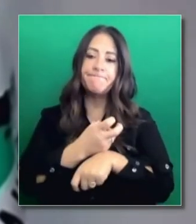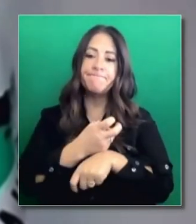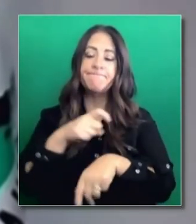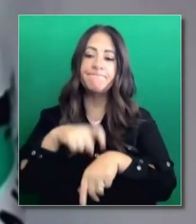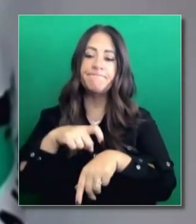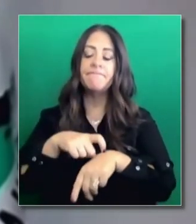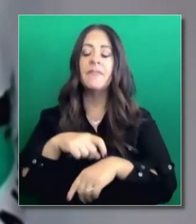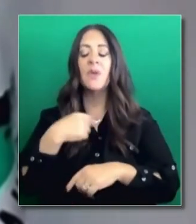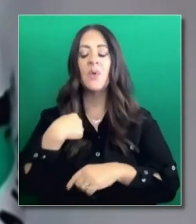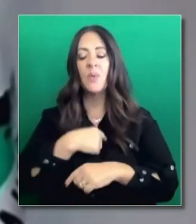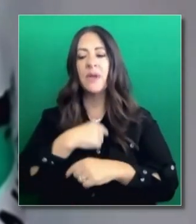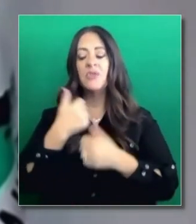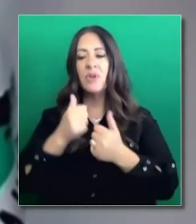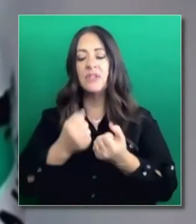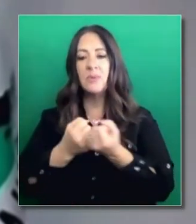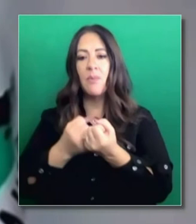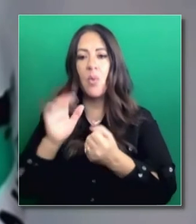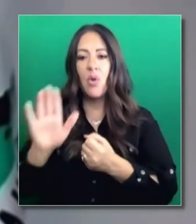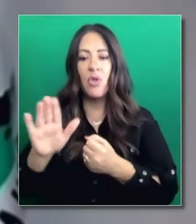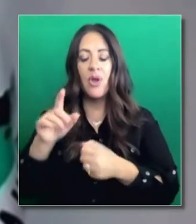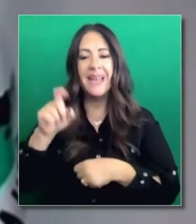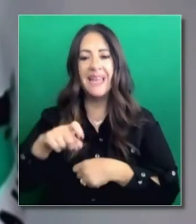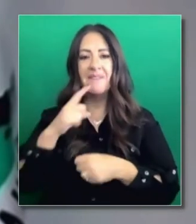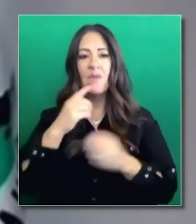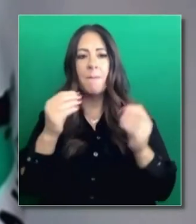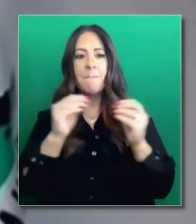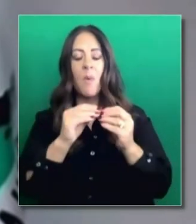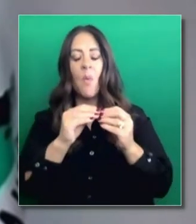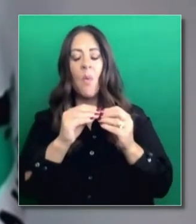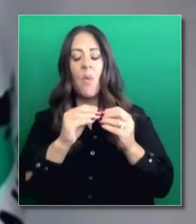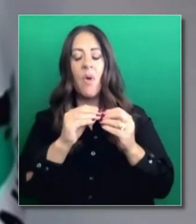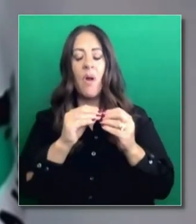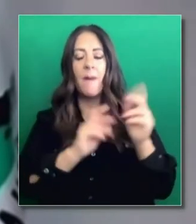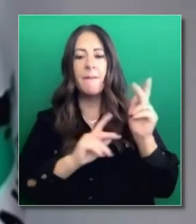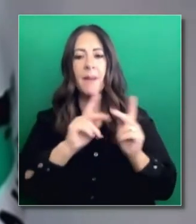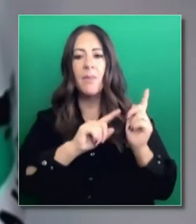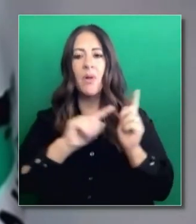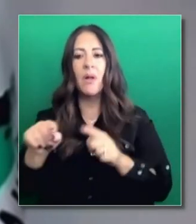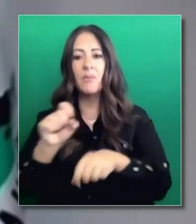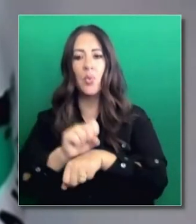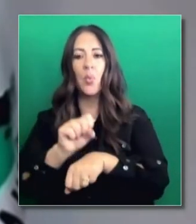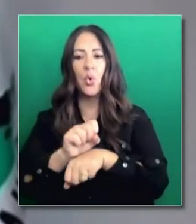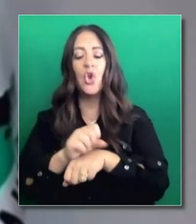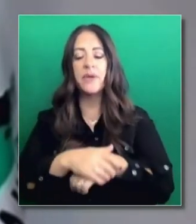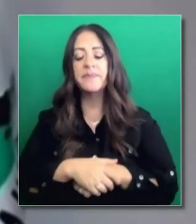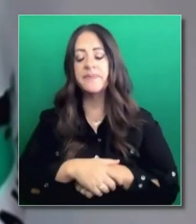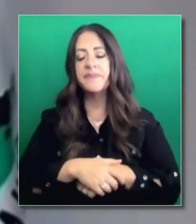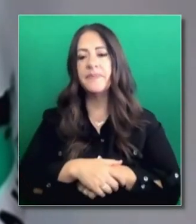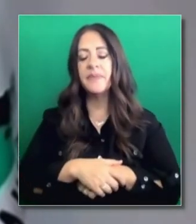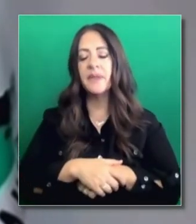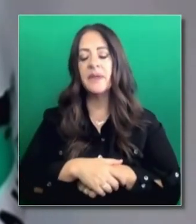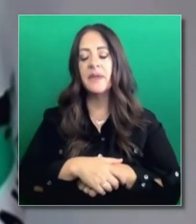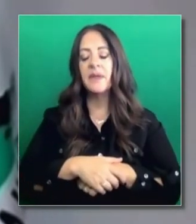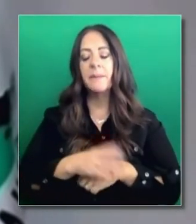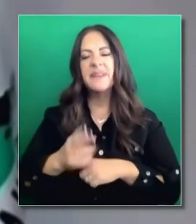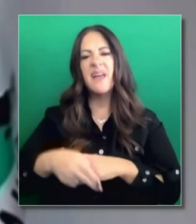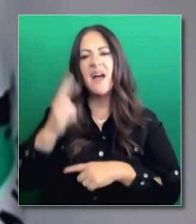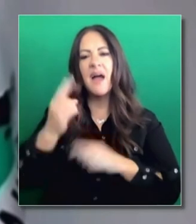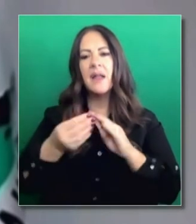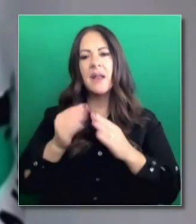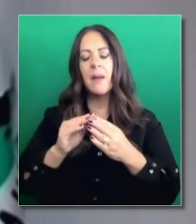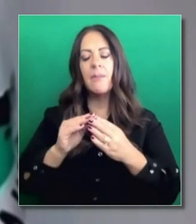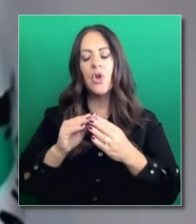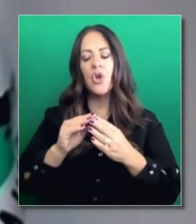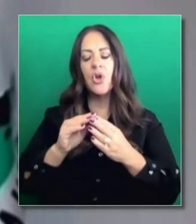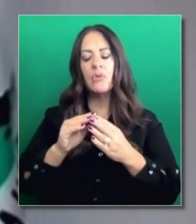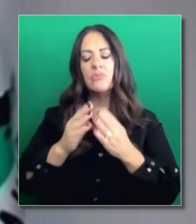momento delicado. Estamos muy pendientes de las necesidades de personal, pero nos damos cuenta también que en comparación con